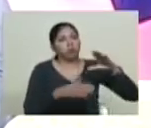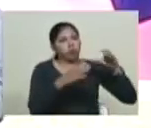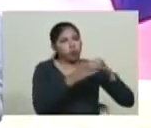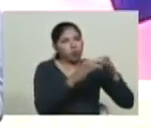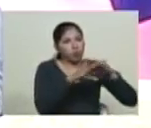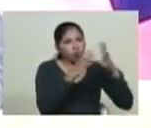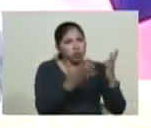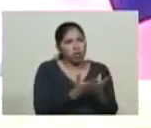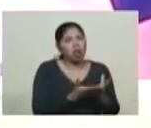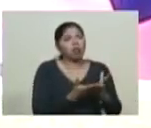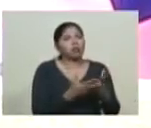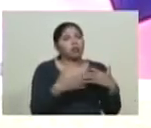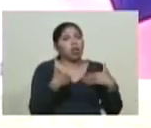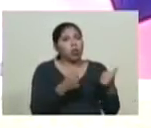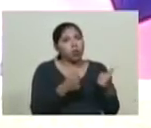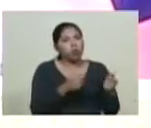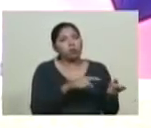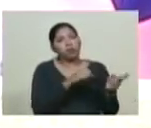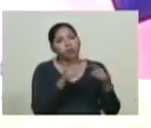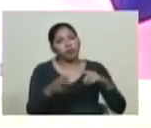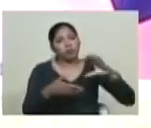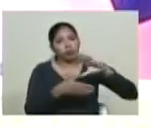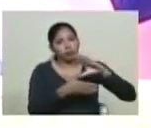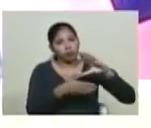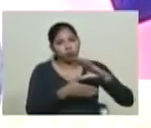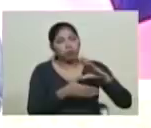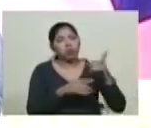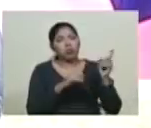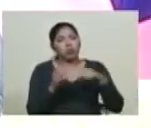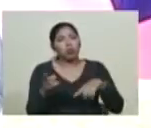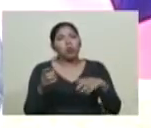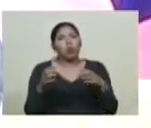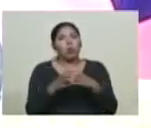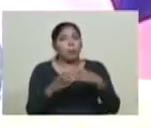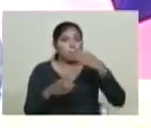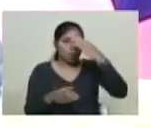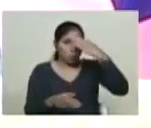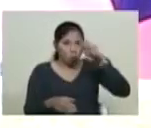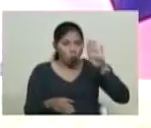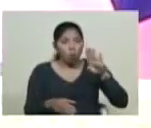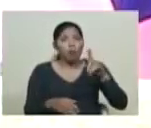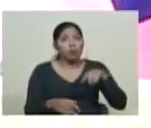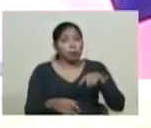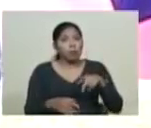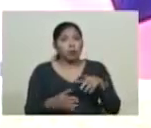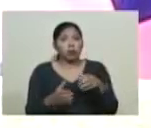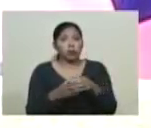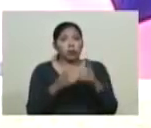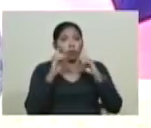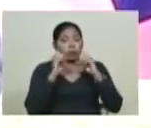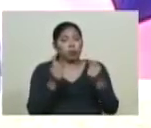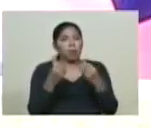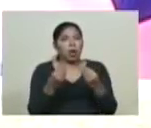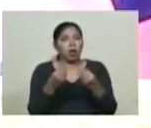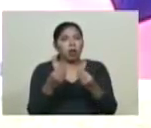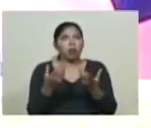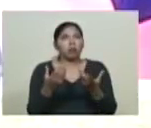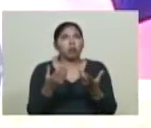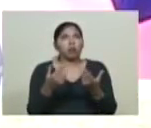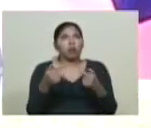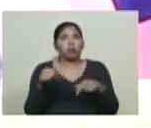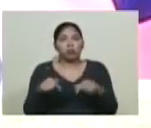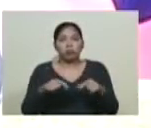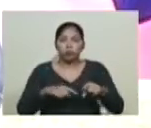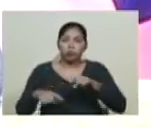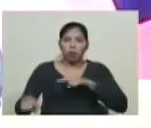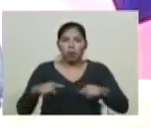Salud, además de la misión médica cubana, quien ha traído un equipo también importante a fortalecer las coordinaciones